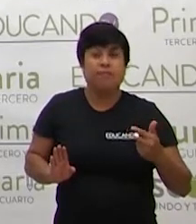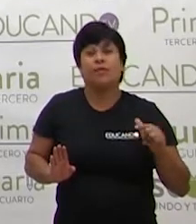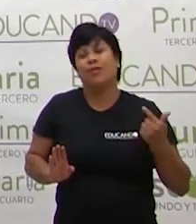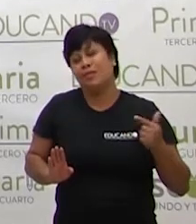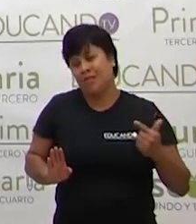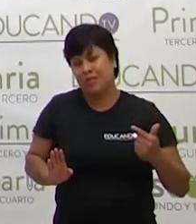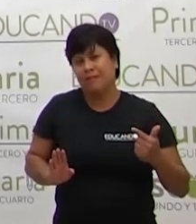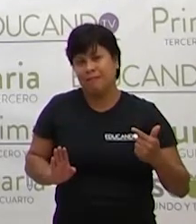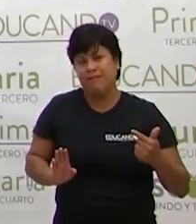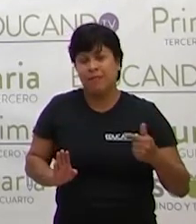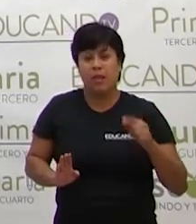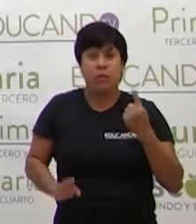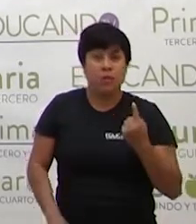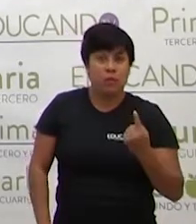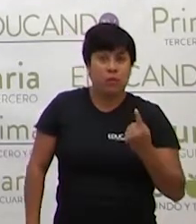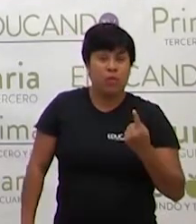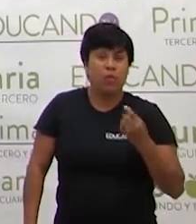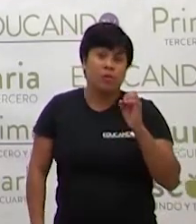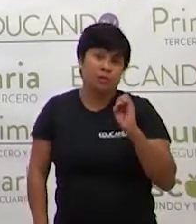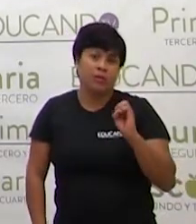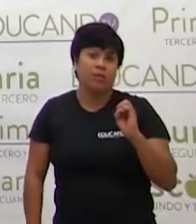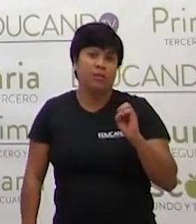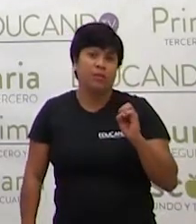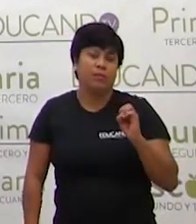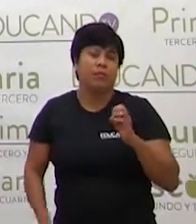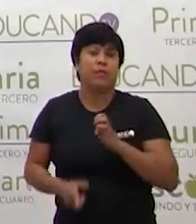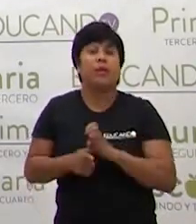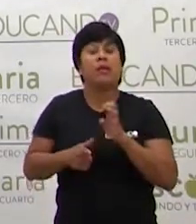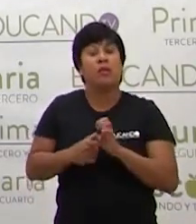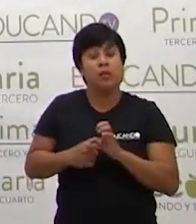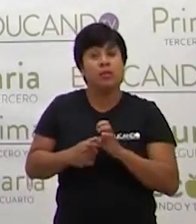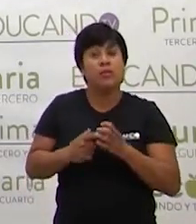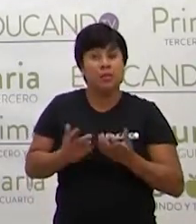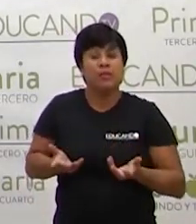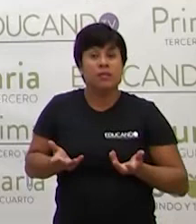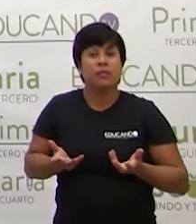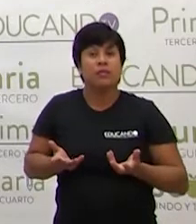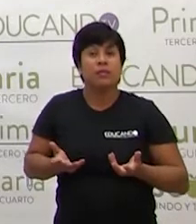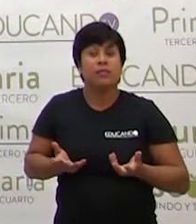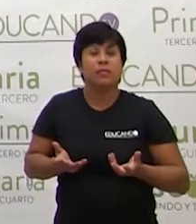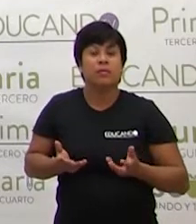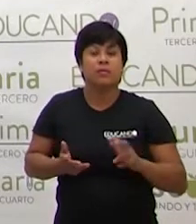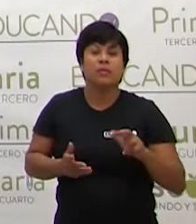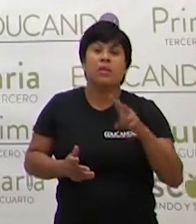2. ¿El 1 o el 0? Entonces sería